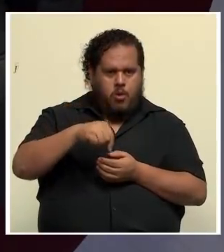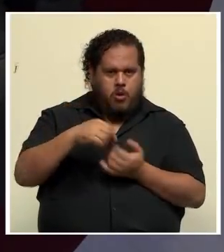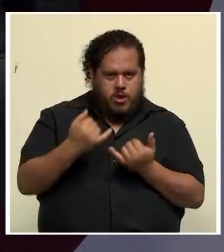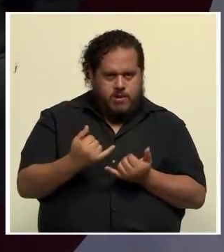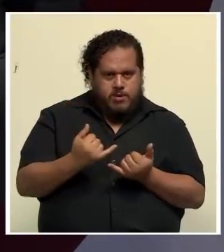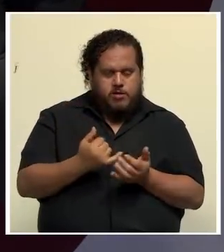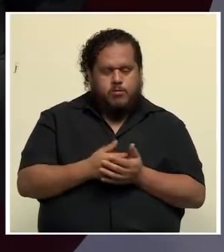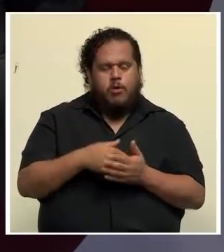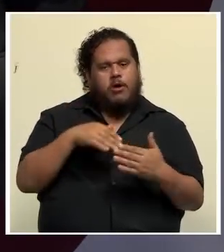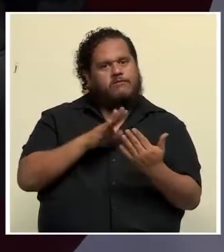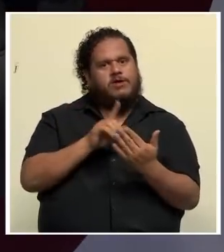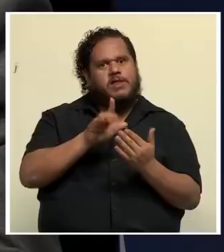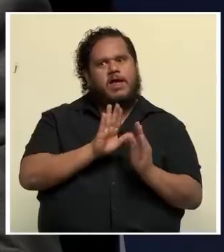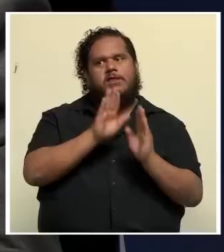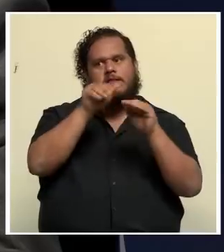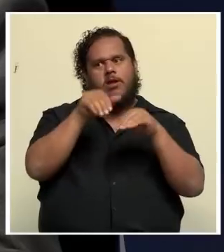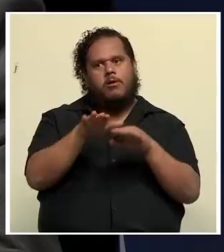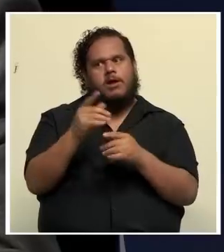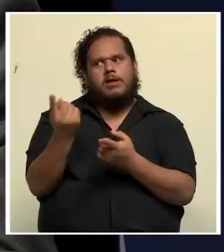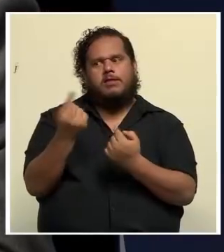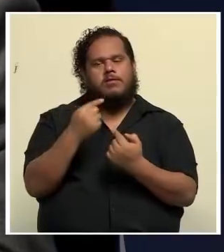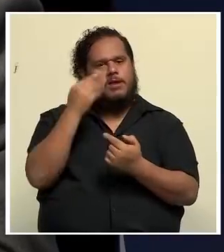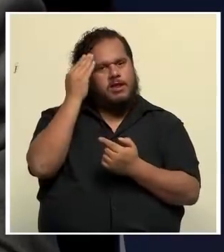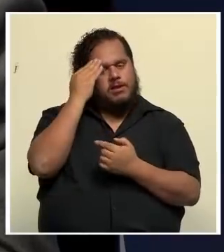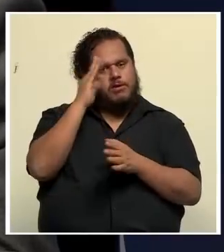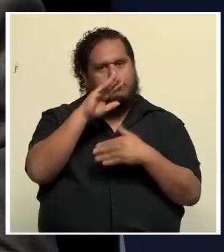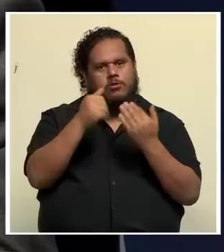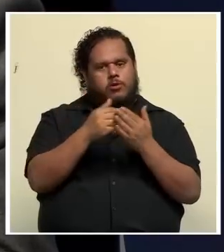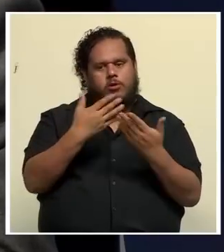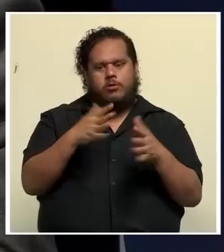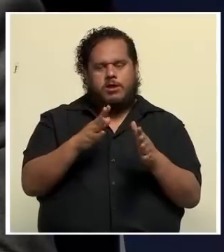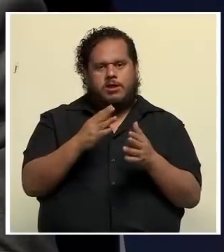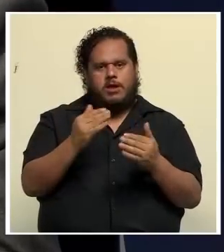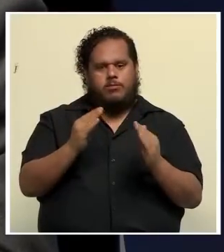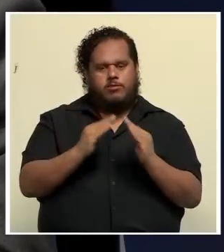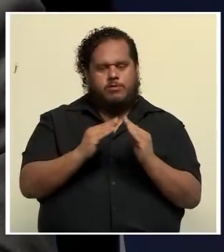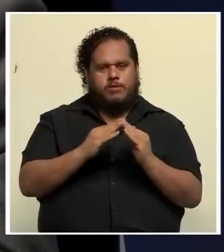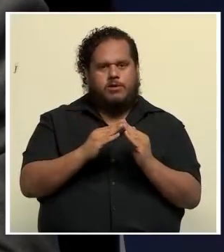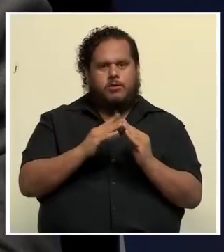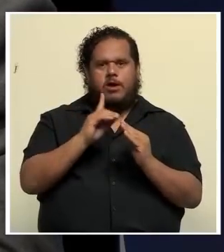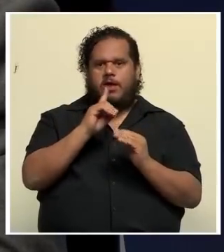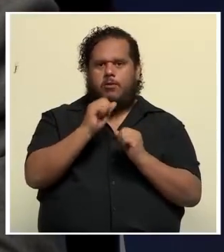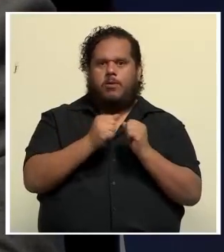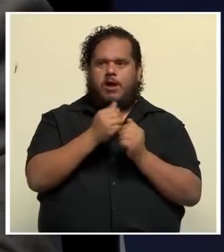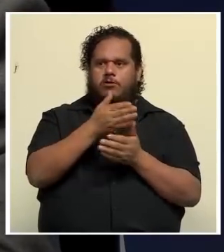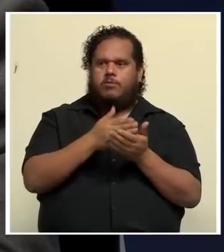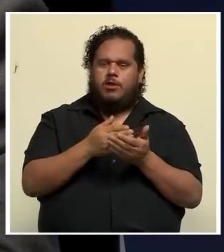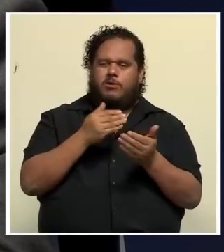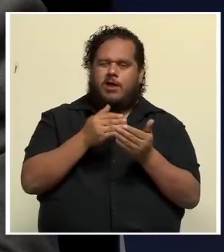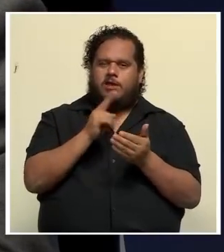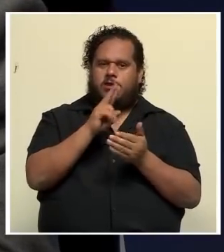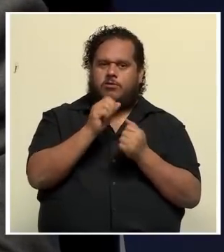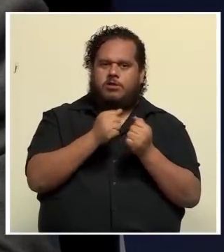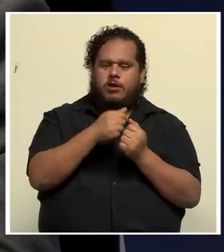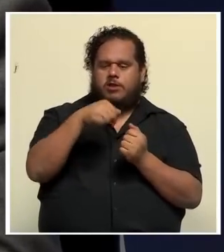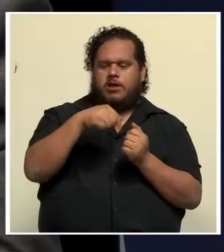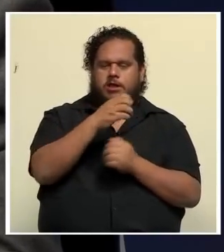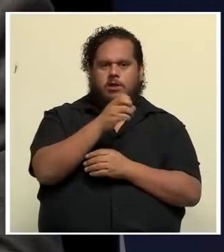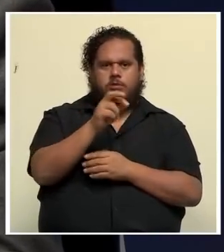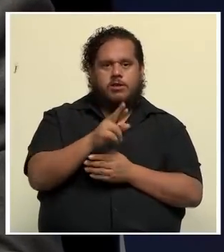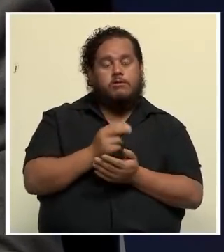esta ola que se viene, sabiendo todo lo que ya hemos vivido en estos año y medio, casi 2 años en Costa